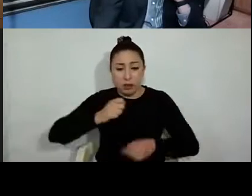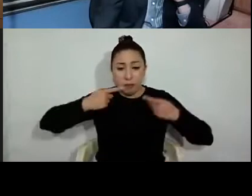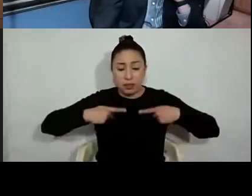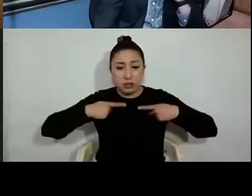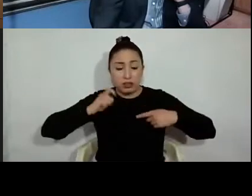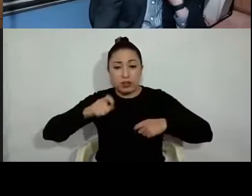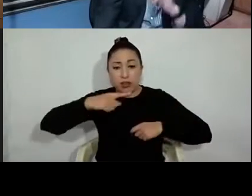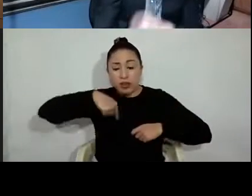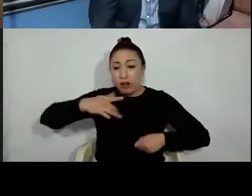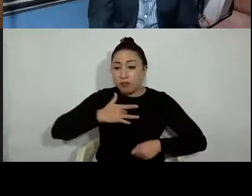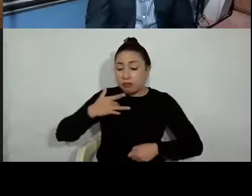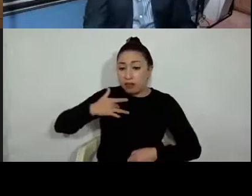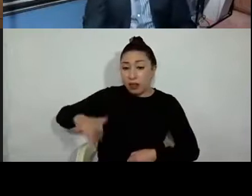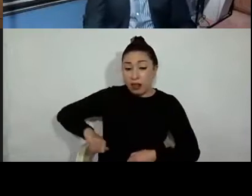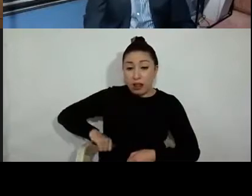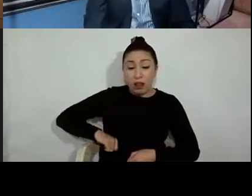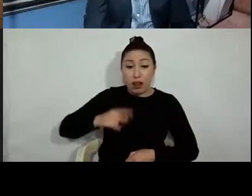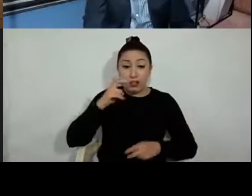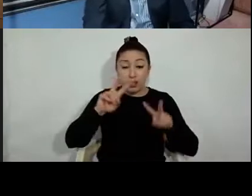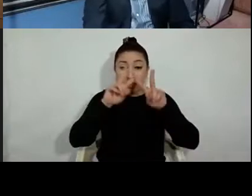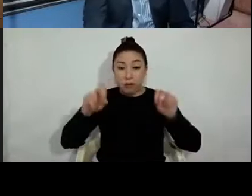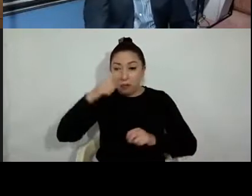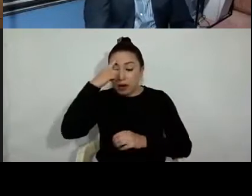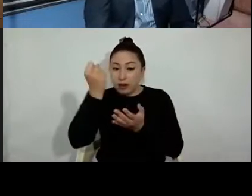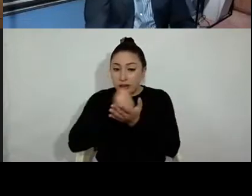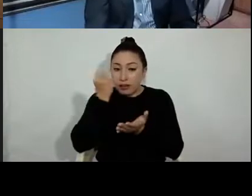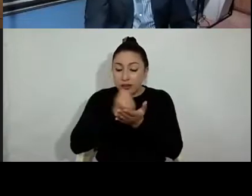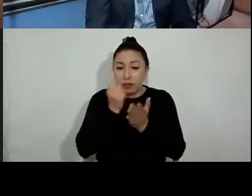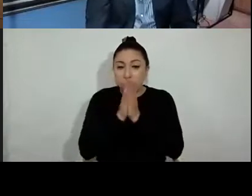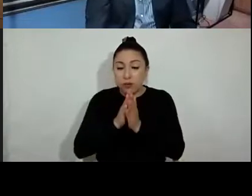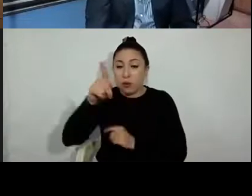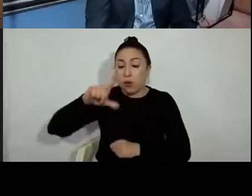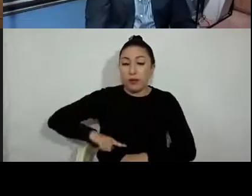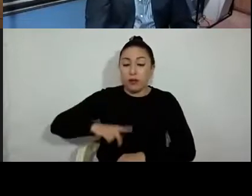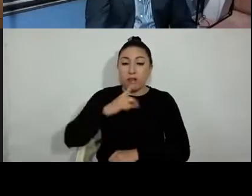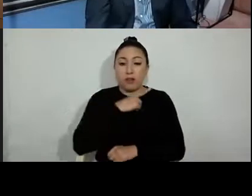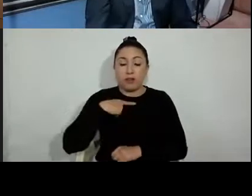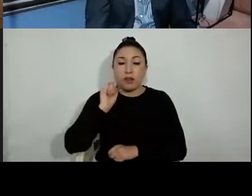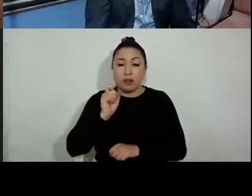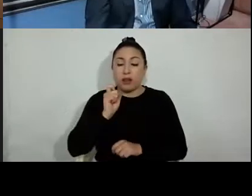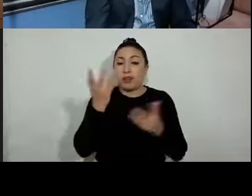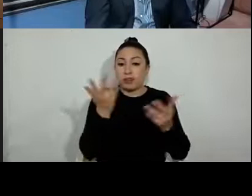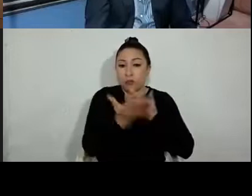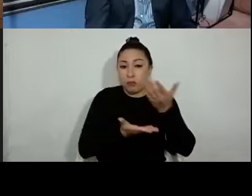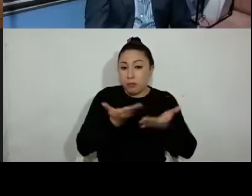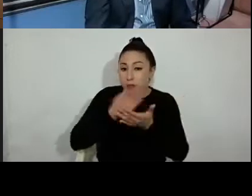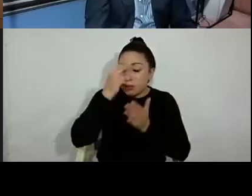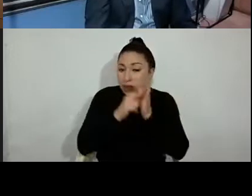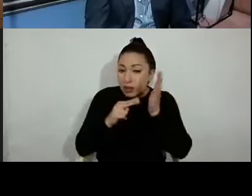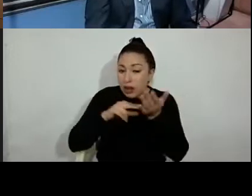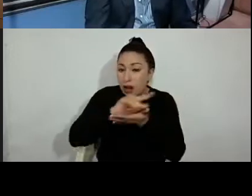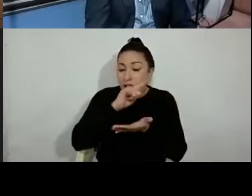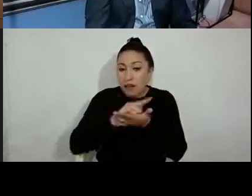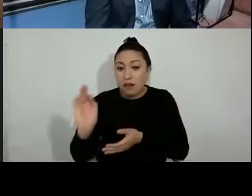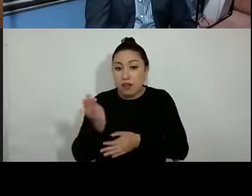diciendo día con día al aparato de gobierno, aquí estamos atentos, vigilantes de